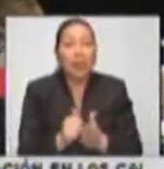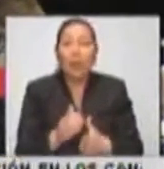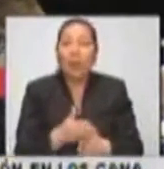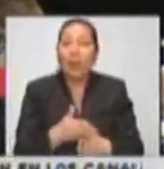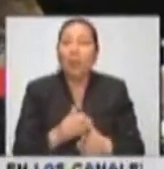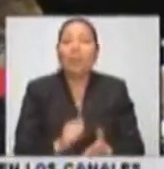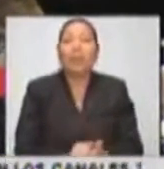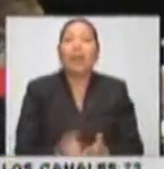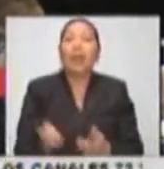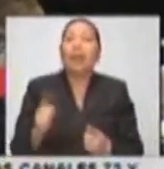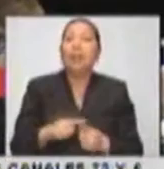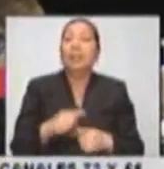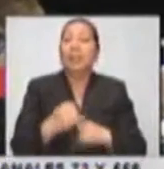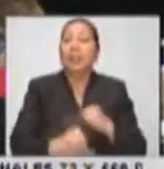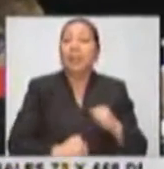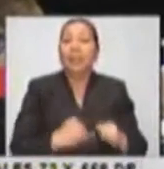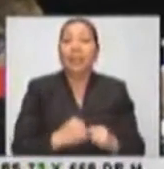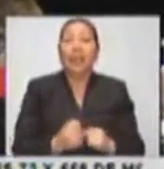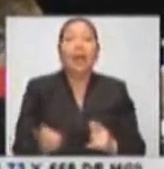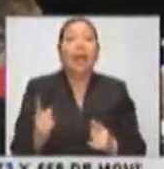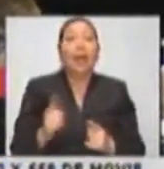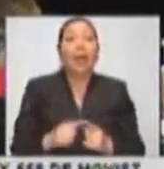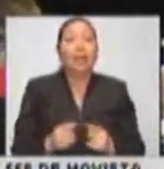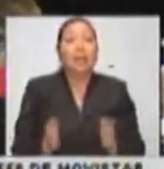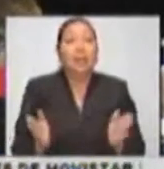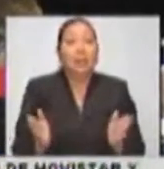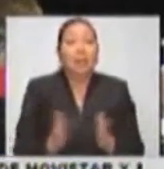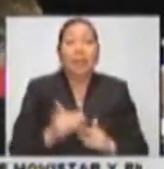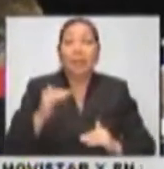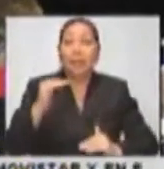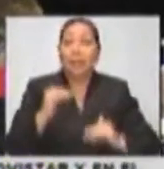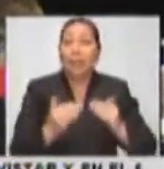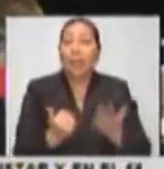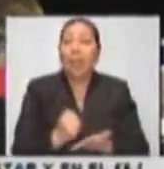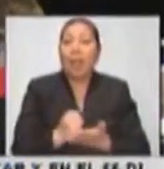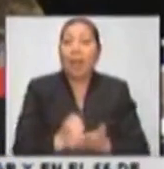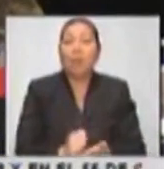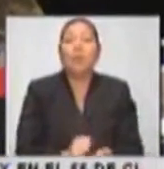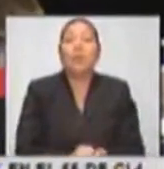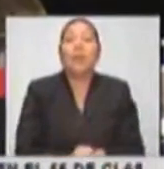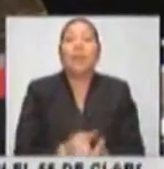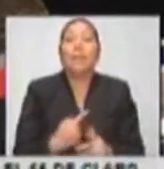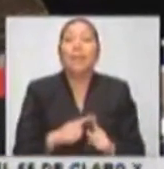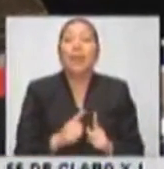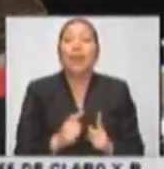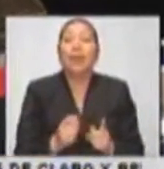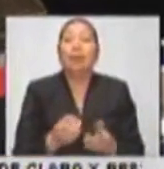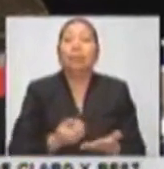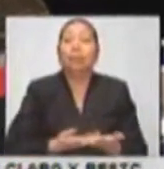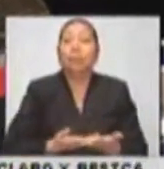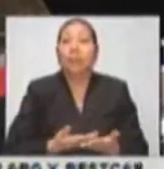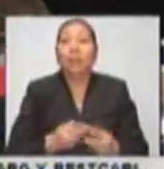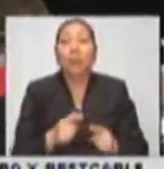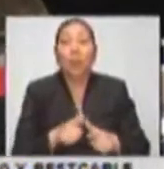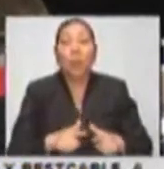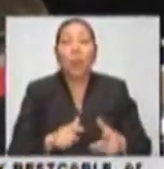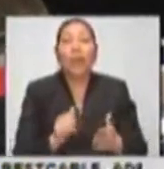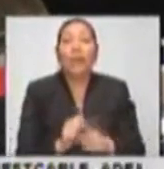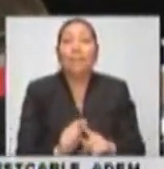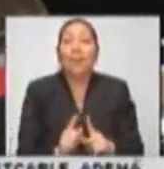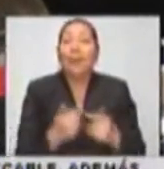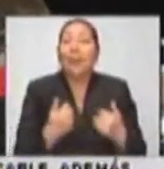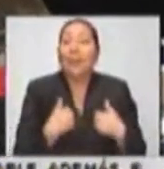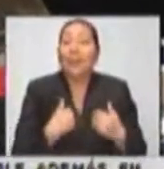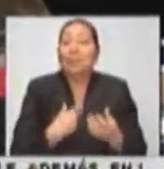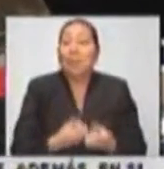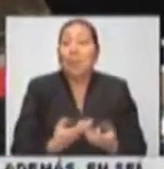compartida, hasta internacional, hasta los pequeños estándares que ayudan a operar la calidad de servicios públicos en el territorio, que esos no los